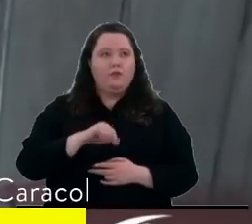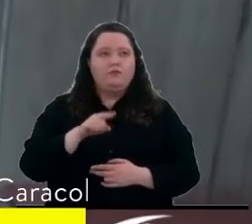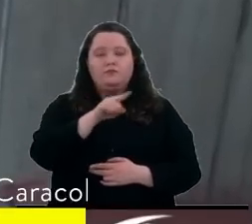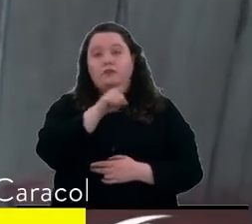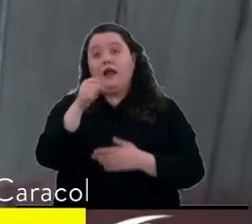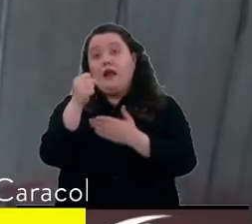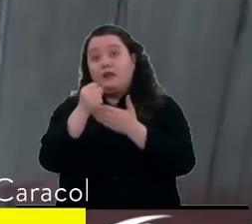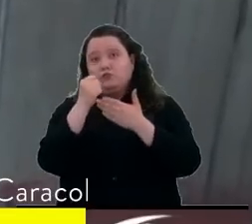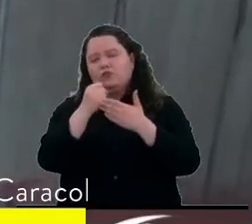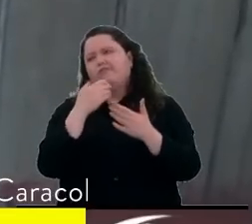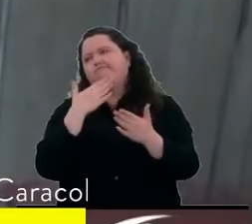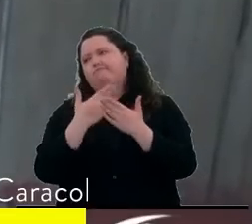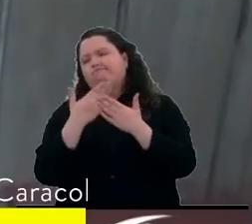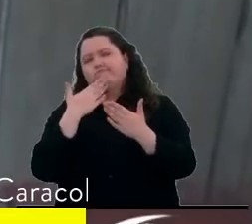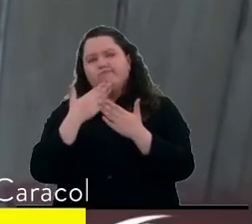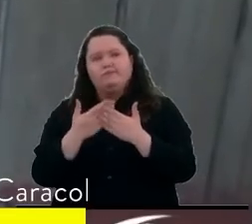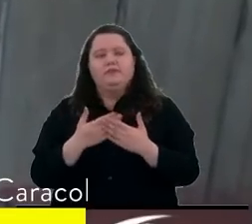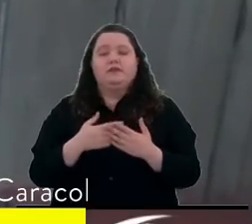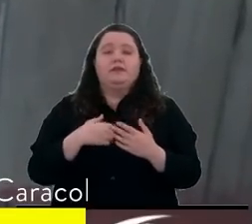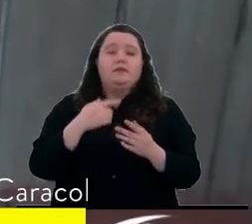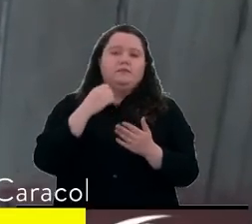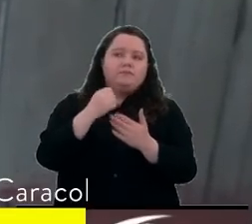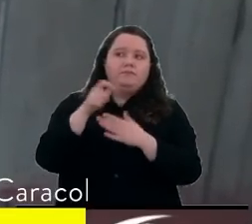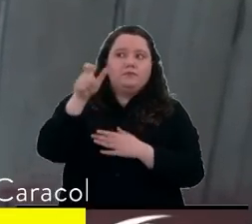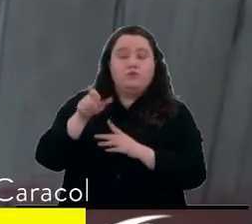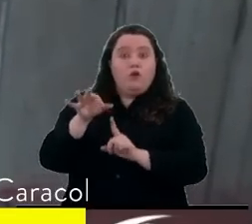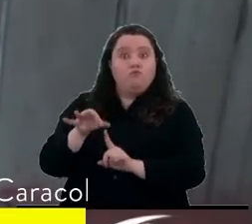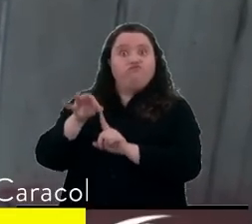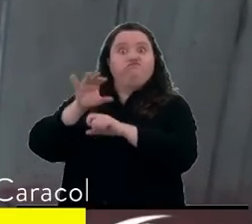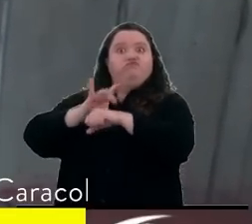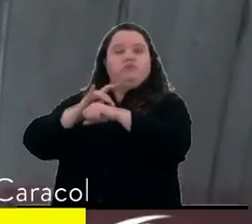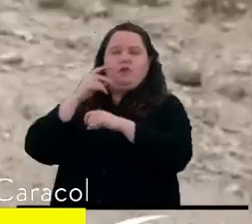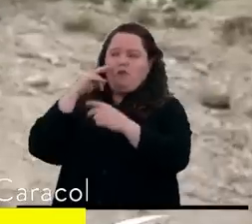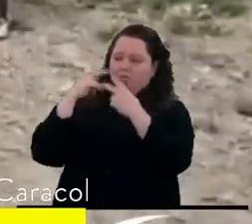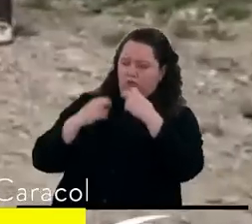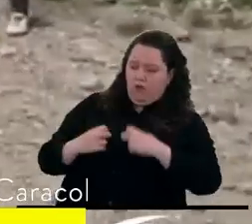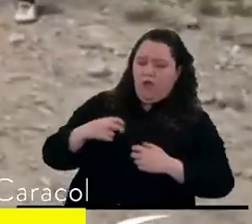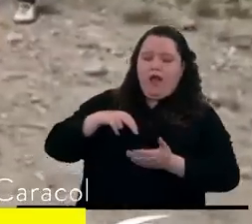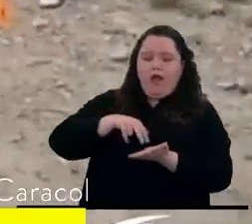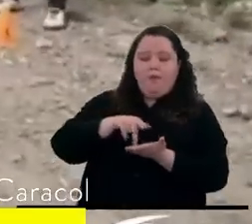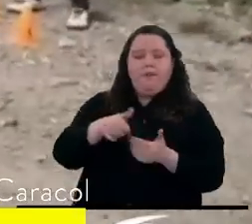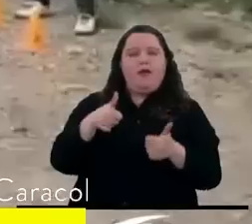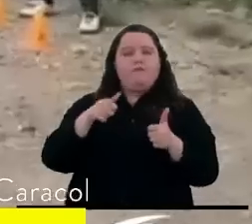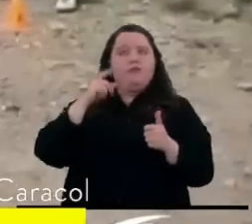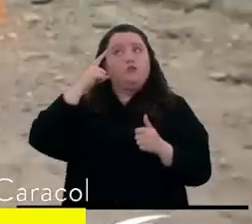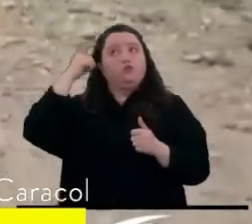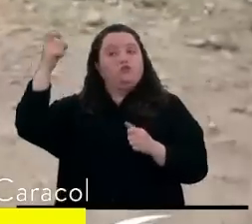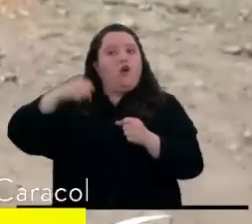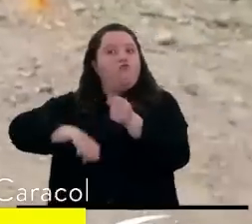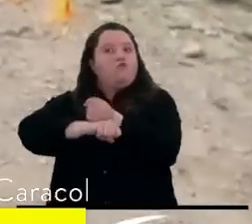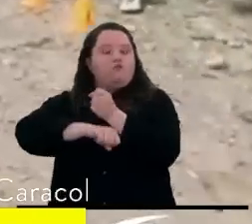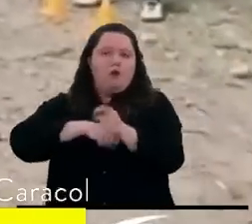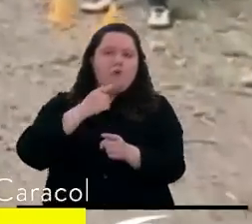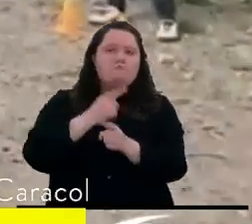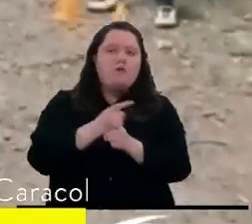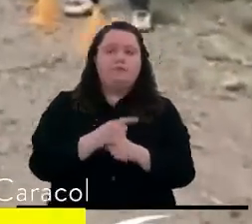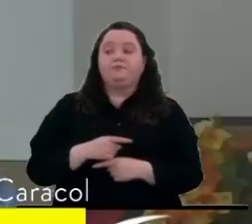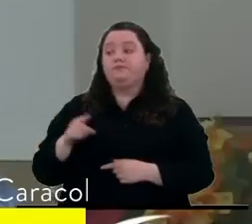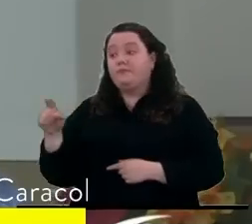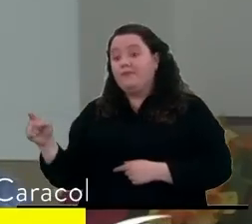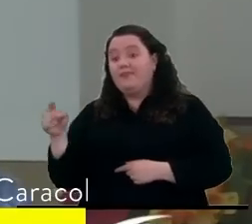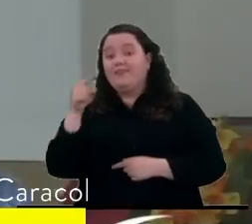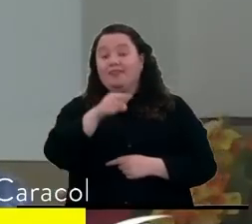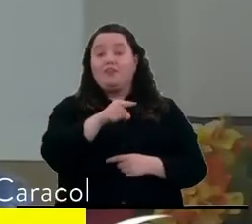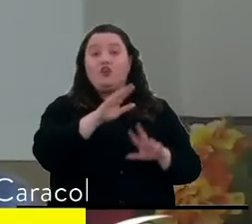han ayudado, yo quiero que me ayude un especialista a volver a caminar bien y cumplir mi sueño de ser futbolista. Él llega, pues, al colegio, él